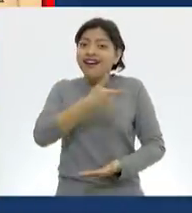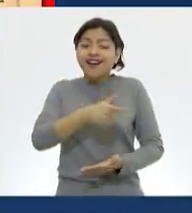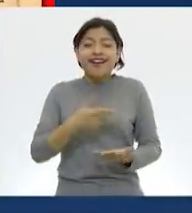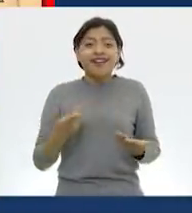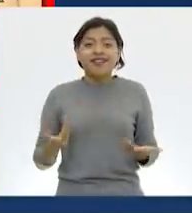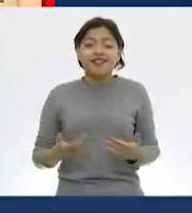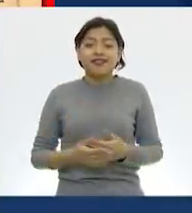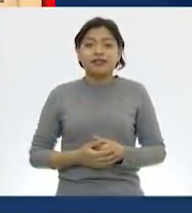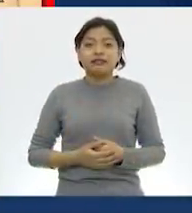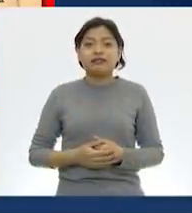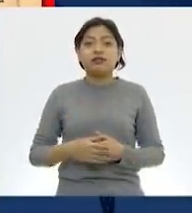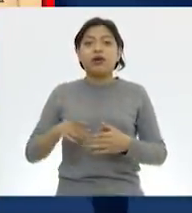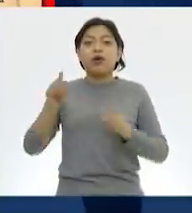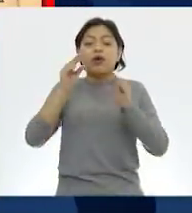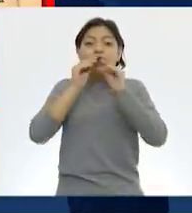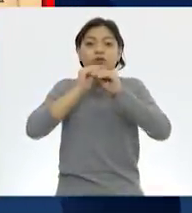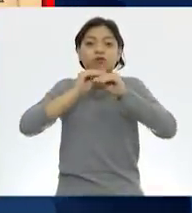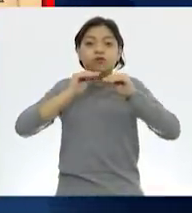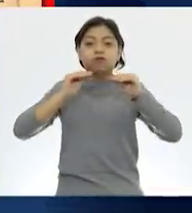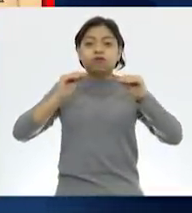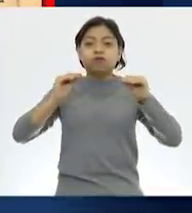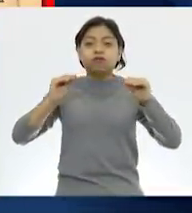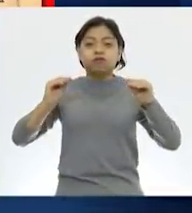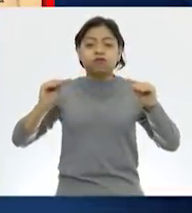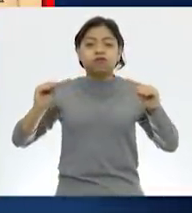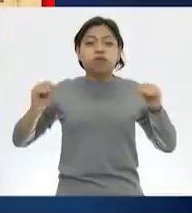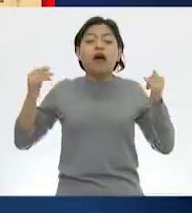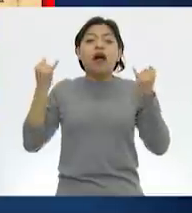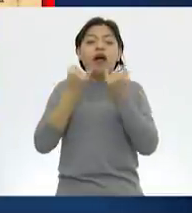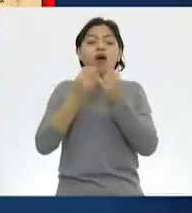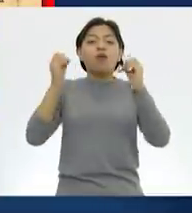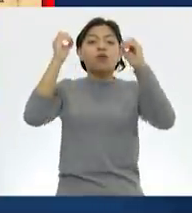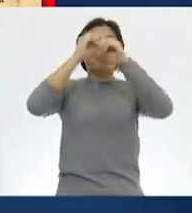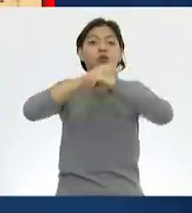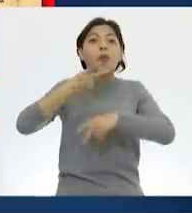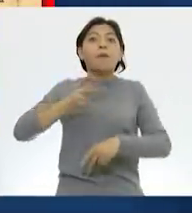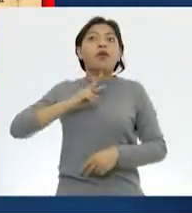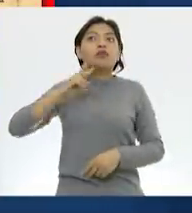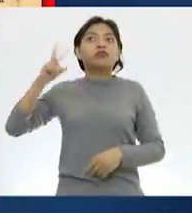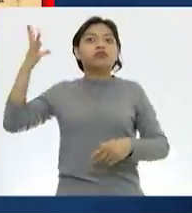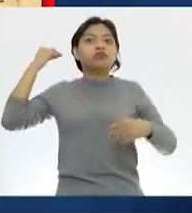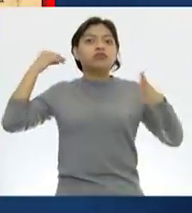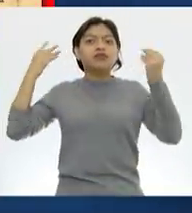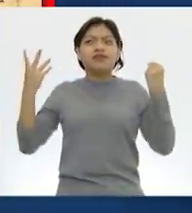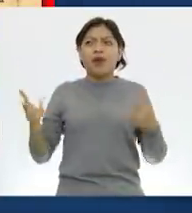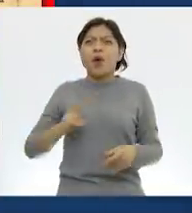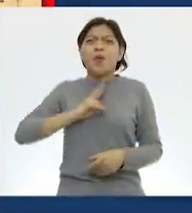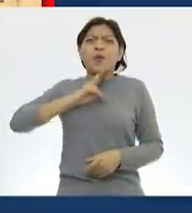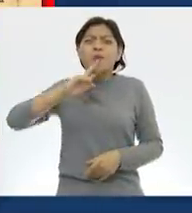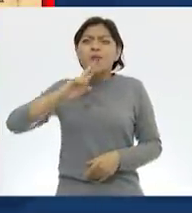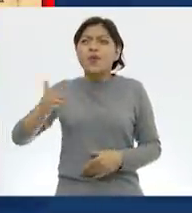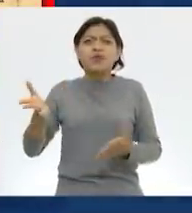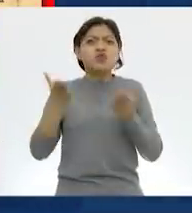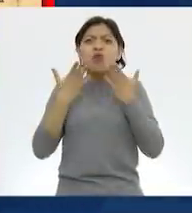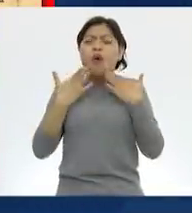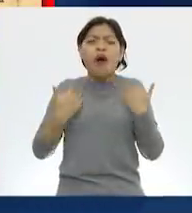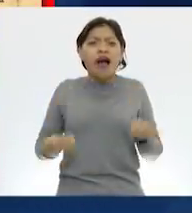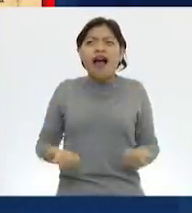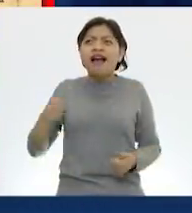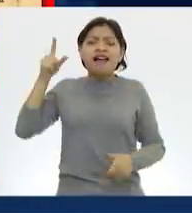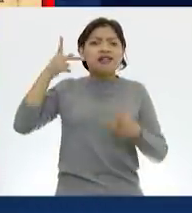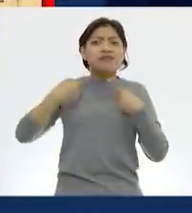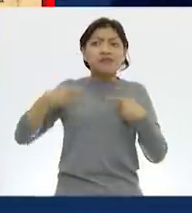silencio era mayor aún que la oscuridad, pero se oían voces. No pueden ser de nadie. En la noche no hay nadie en la